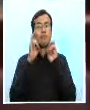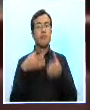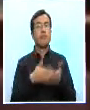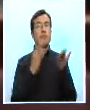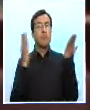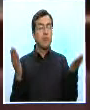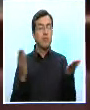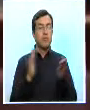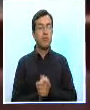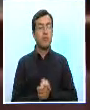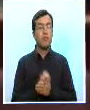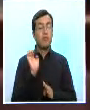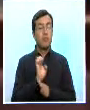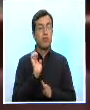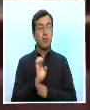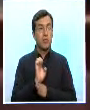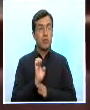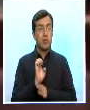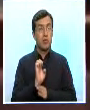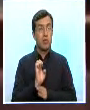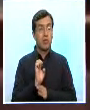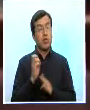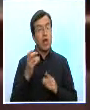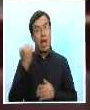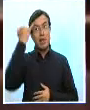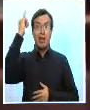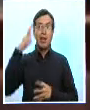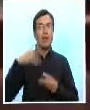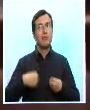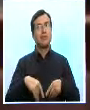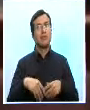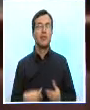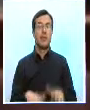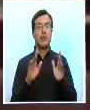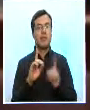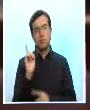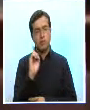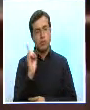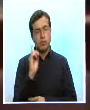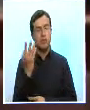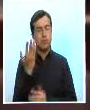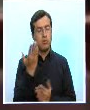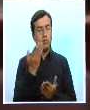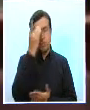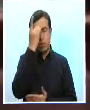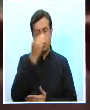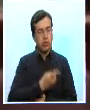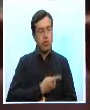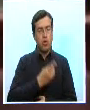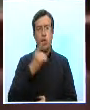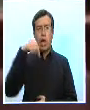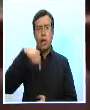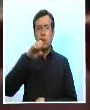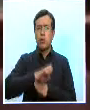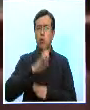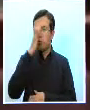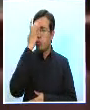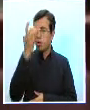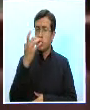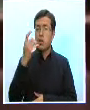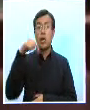en Ecuador no de manera casual nosotros la hemos decidido presentarla aquí por el hecho de que Ecuador